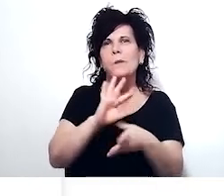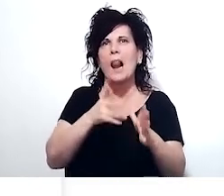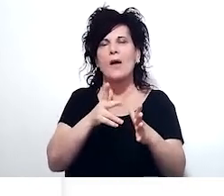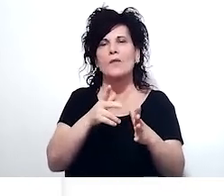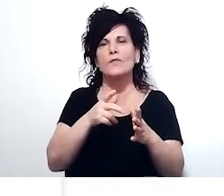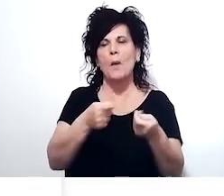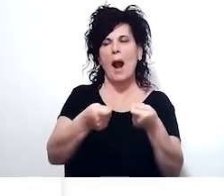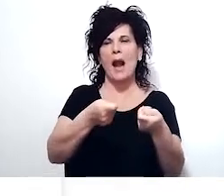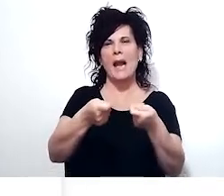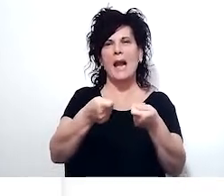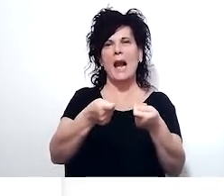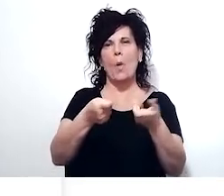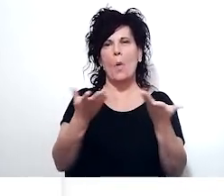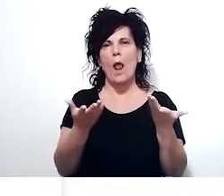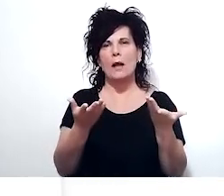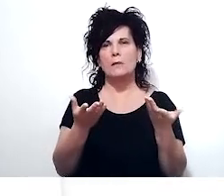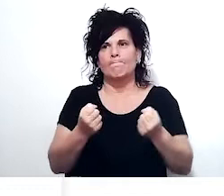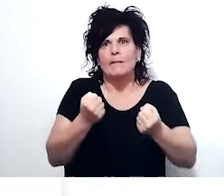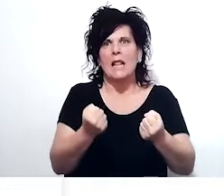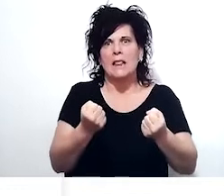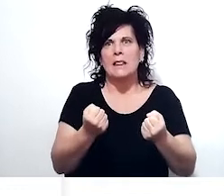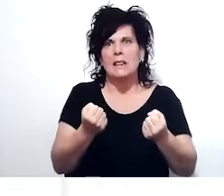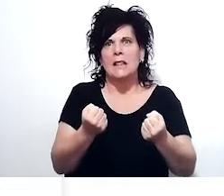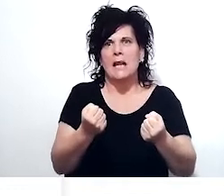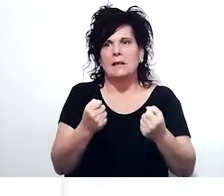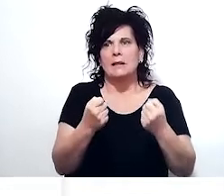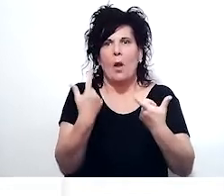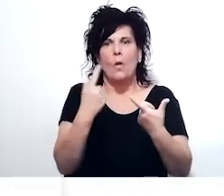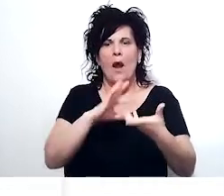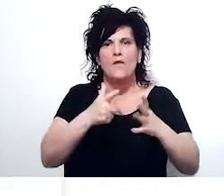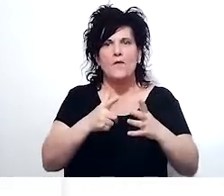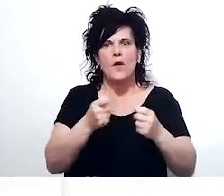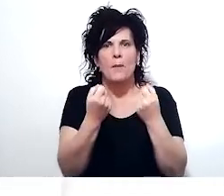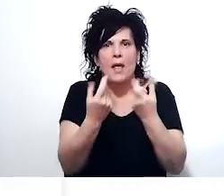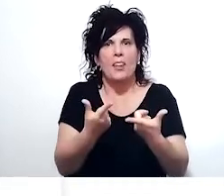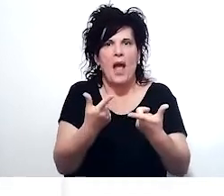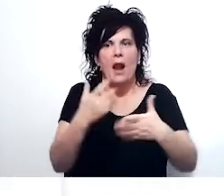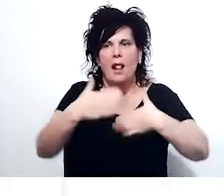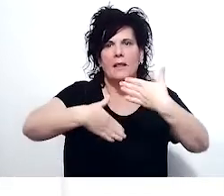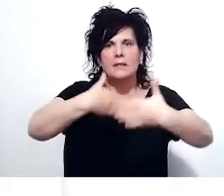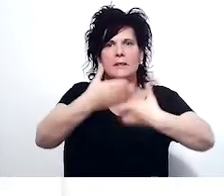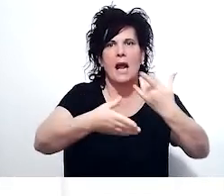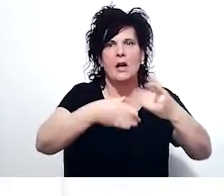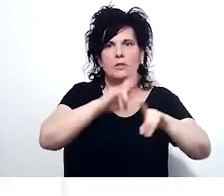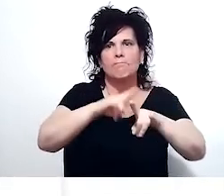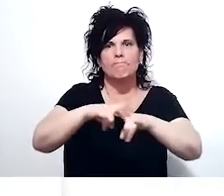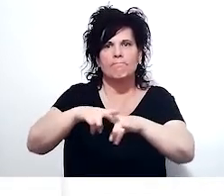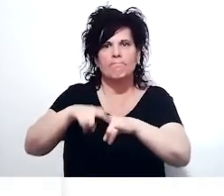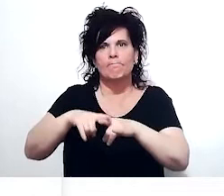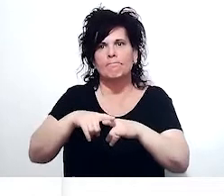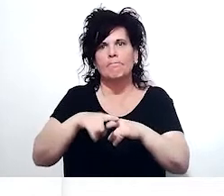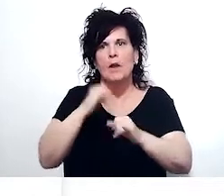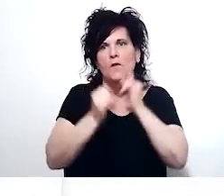la regulación que trata de por lo menos poner un marco al gran desarrollo de algunas plataformas que